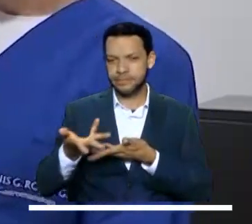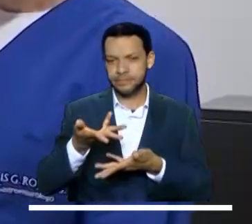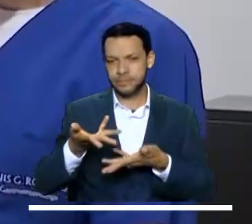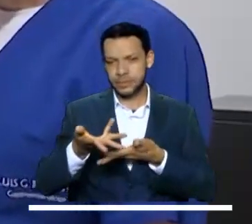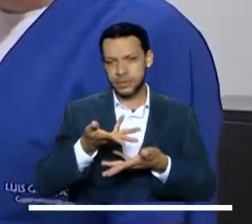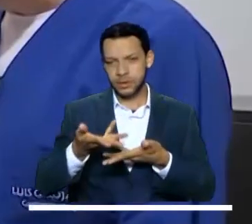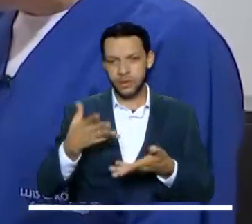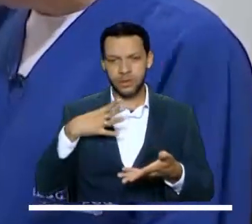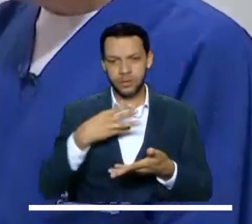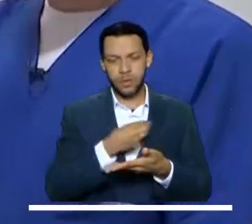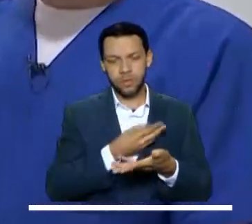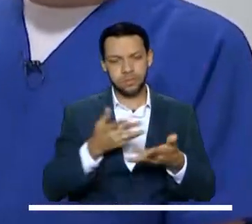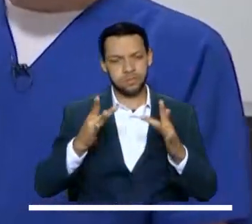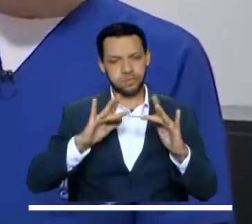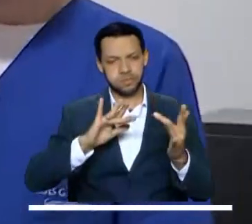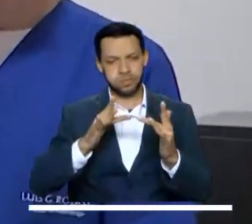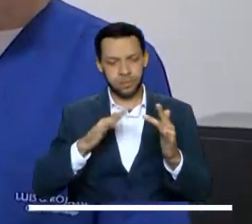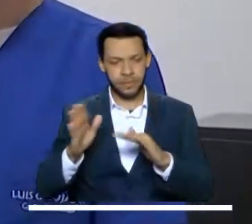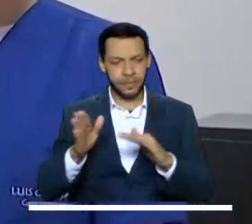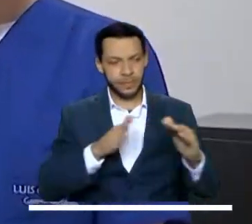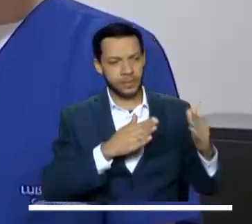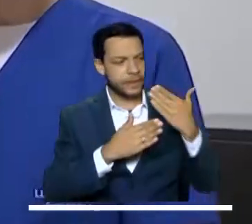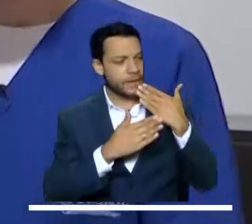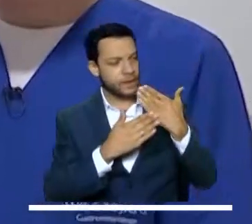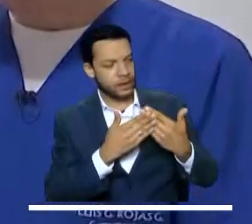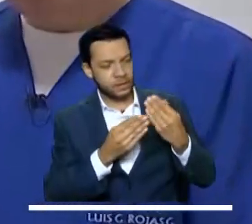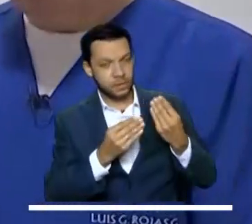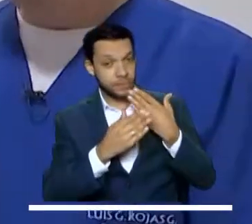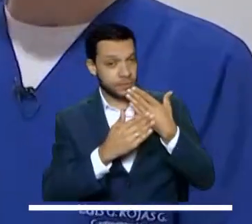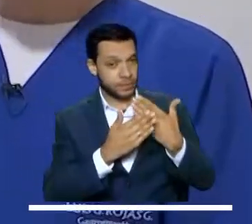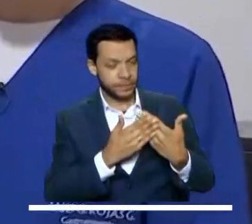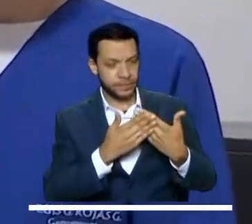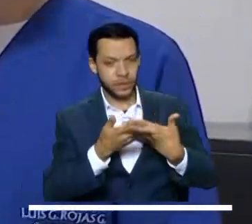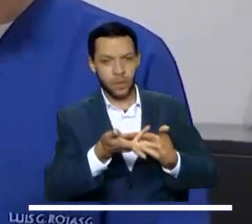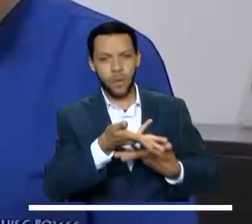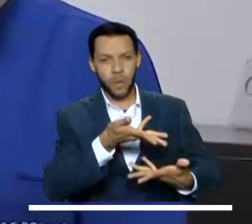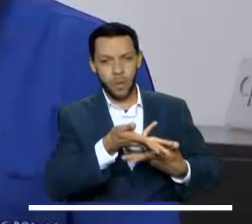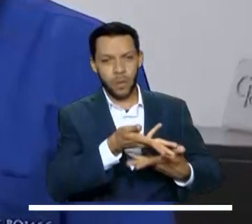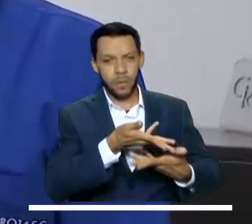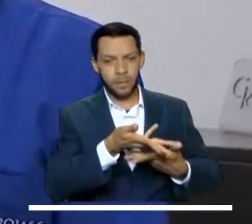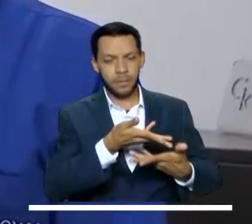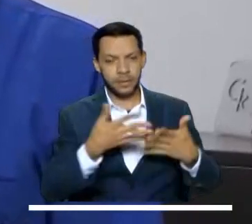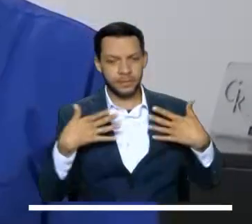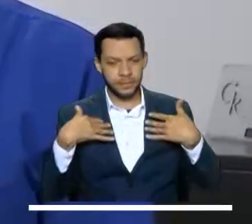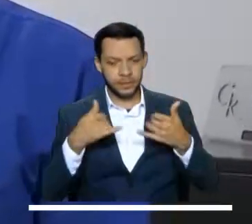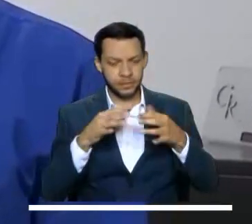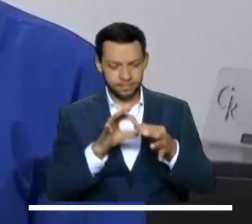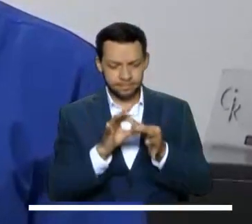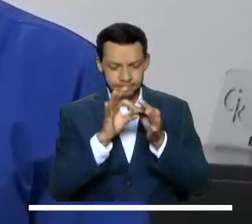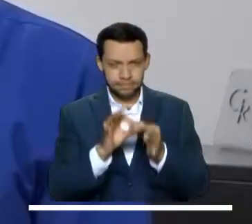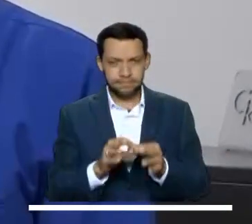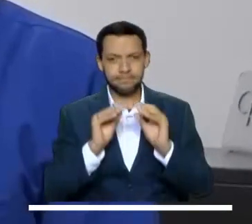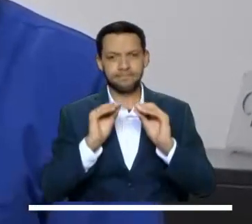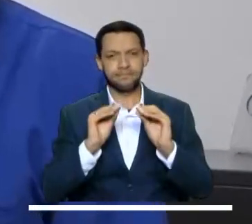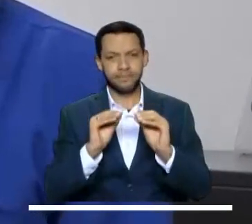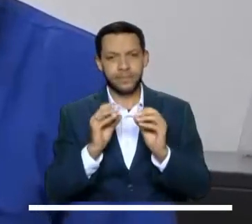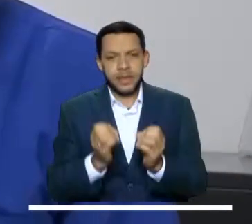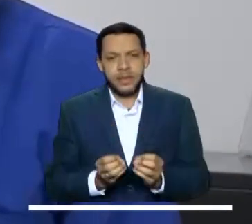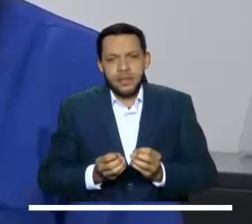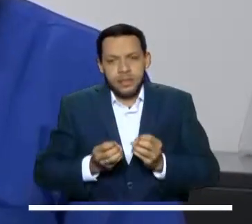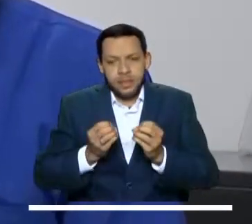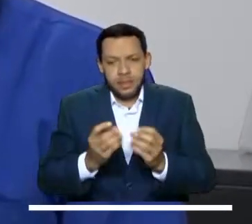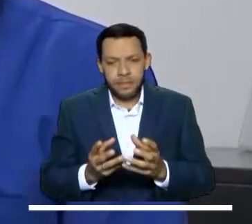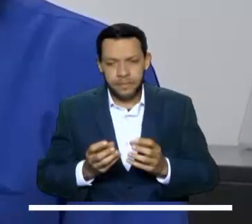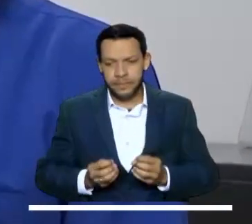Vital. Muchas gracias, Juan Enrique. Muy complacido de poder estar aquí nuevamente con ustedes y con toda la teleaudiencia, aportándoles